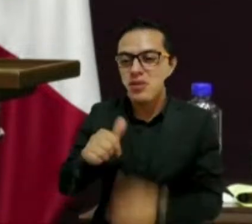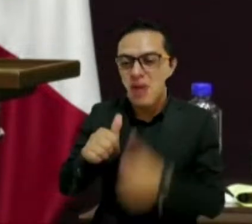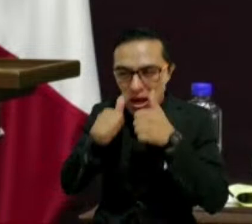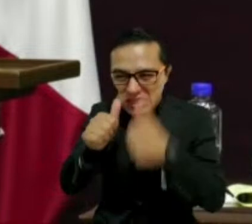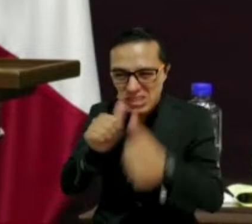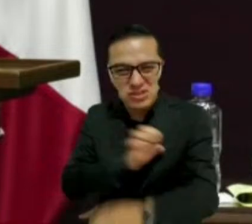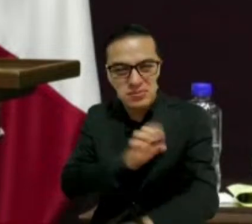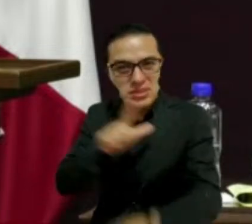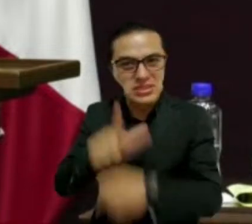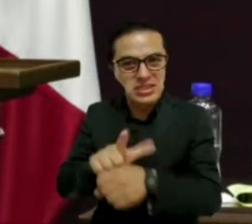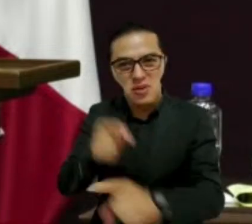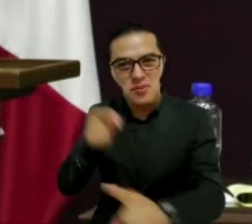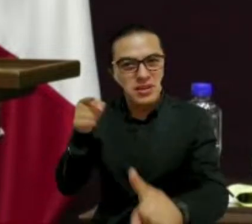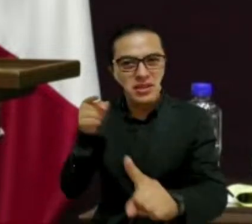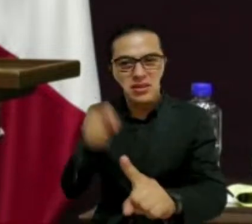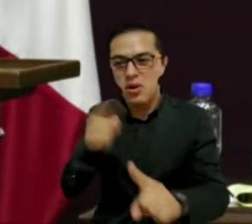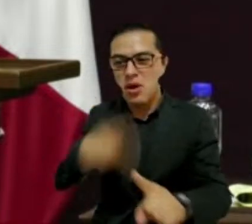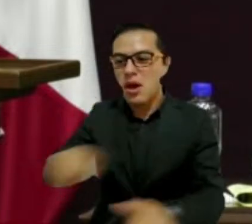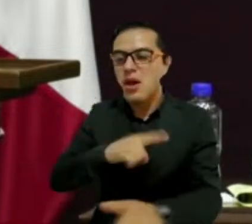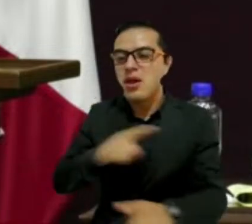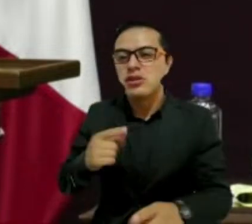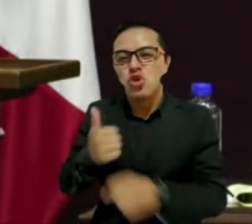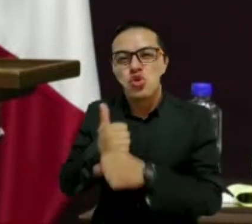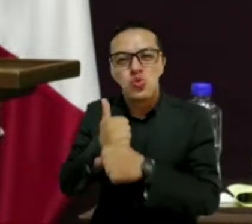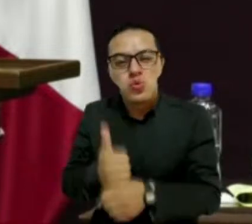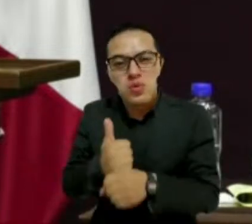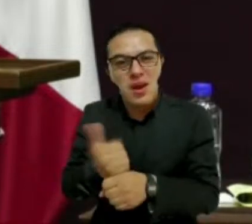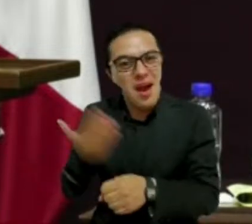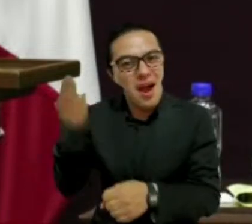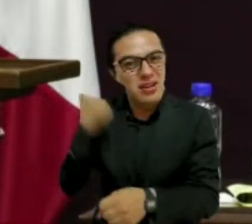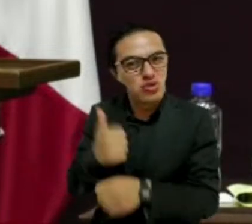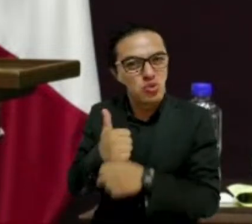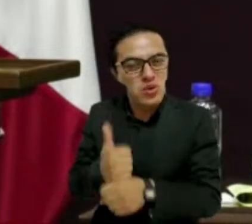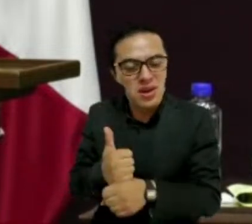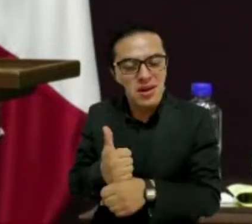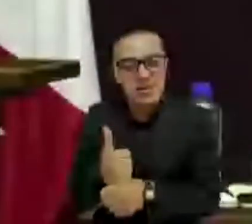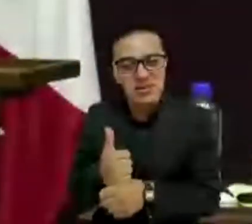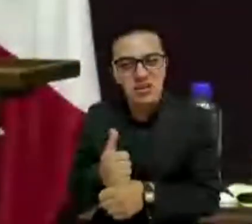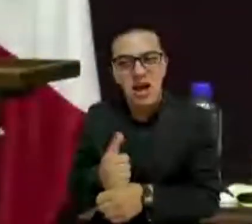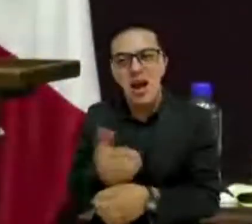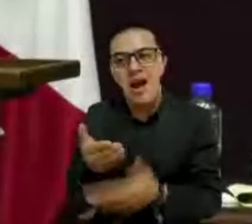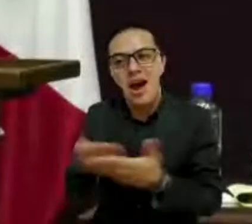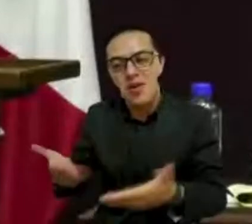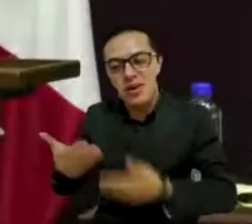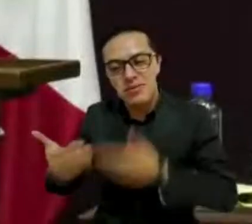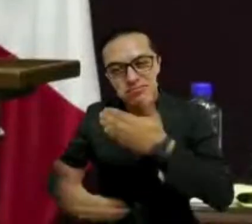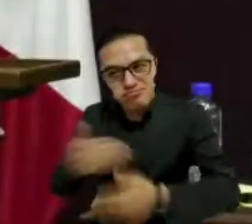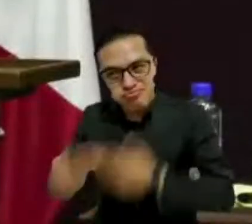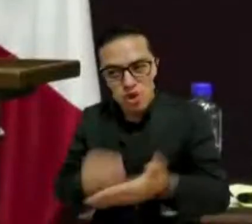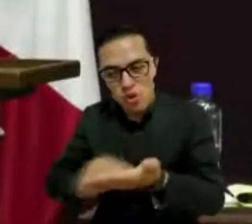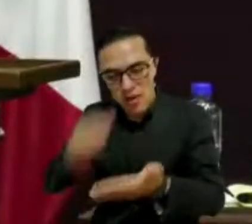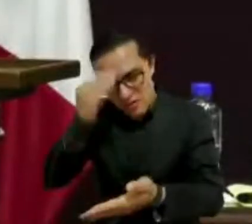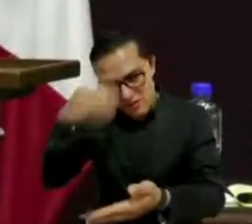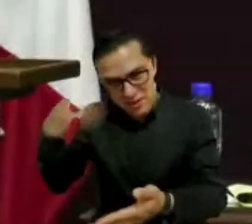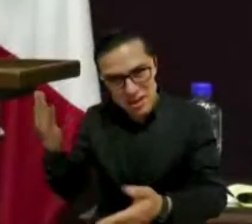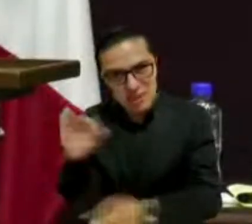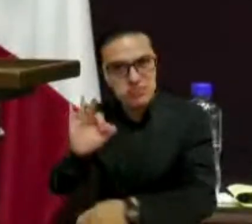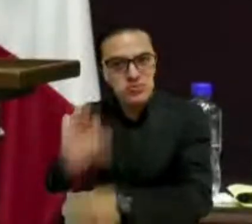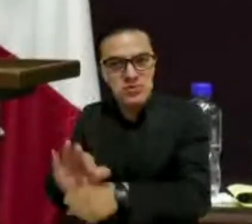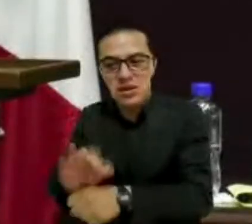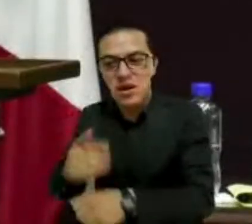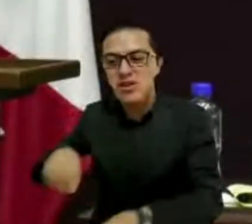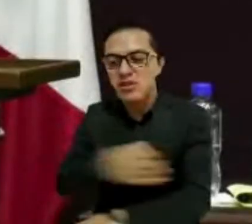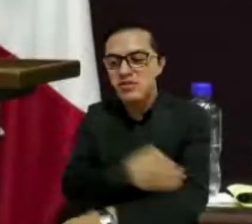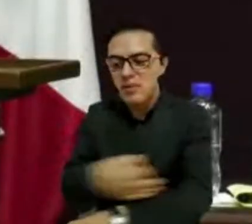la compensación al daño sufrido, el bienestar familiar, prevenir la revictimización, impactar generacionalmente